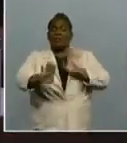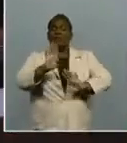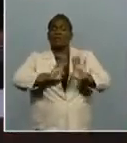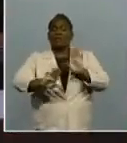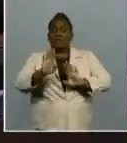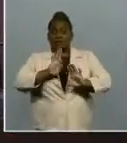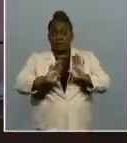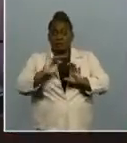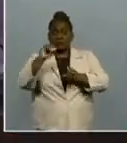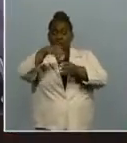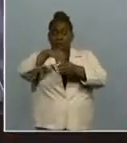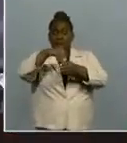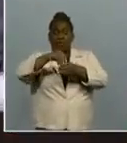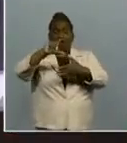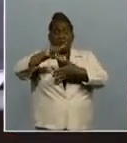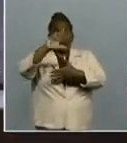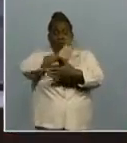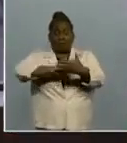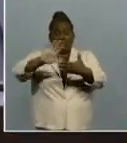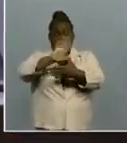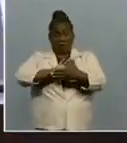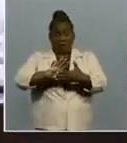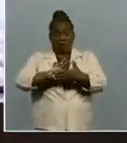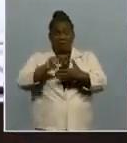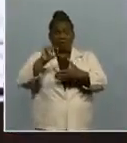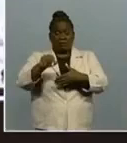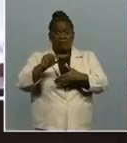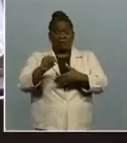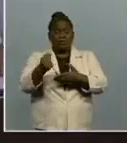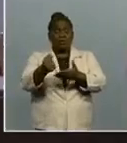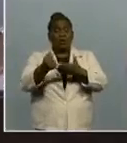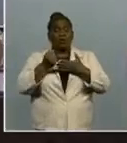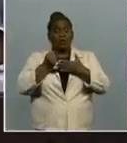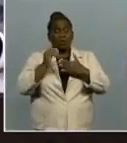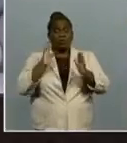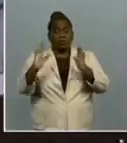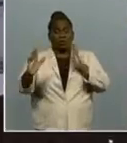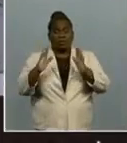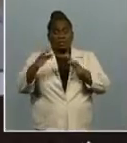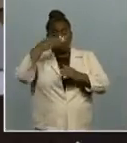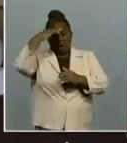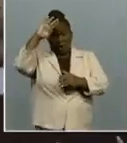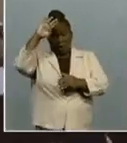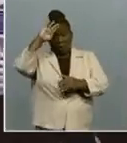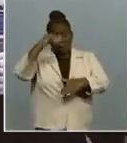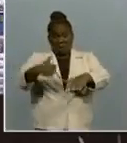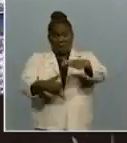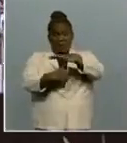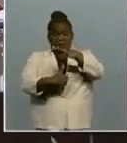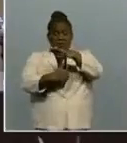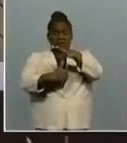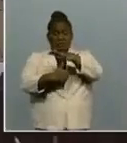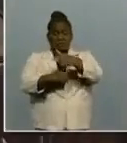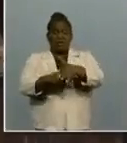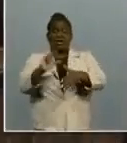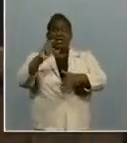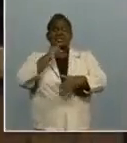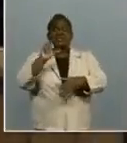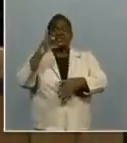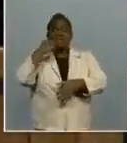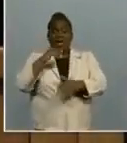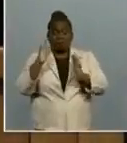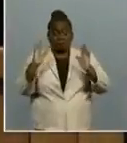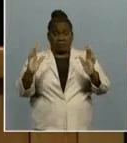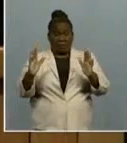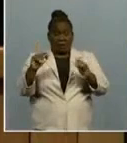la integración latinoamericana distinguieron de manera especial el período de cuba en la presidencia por los témpore de la celac su